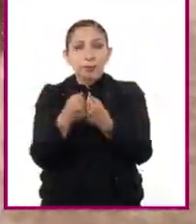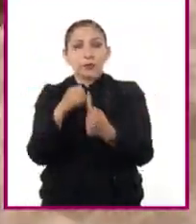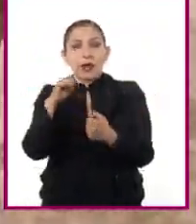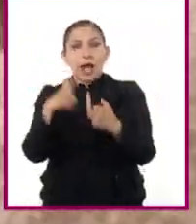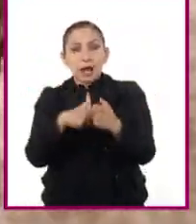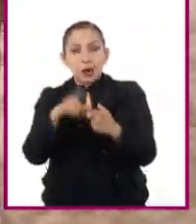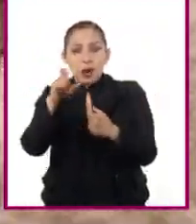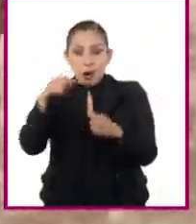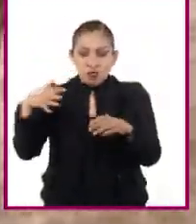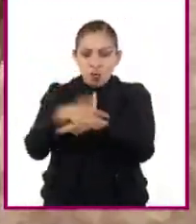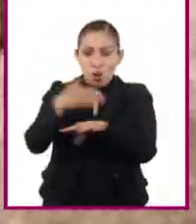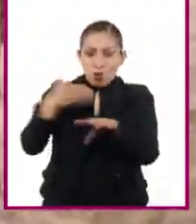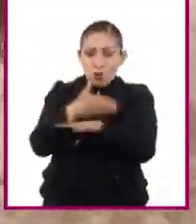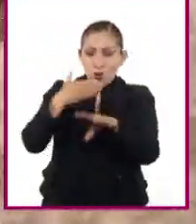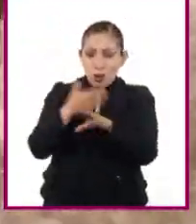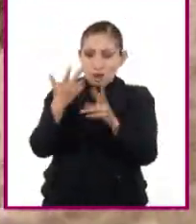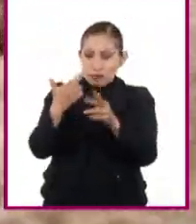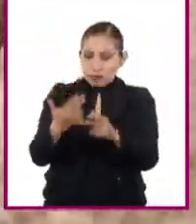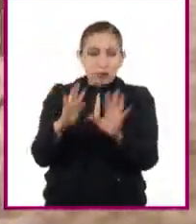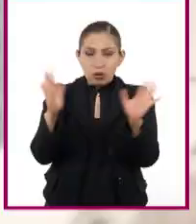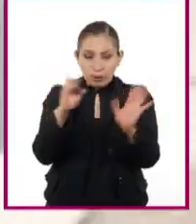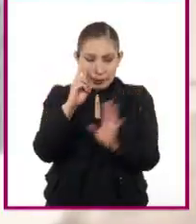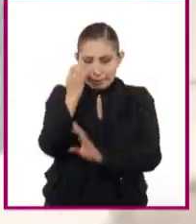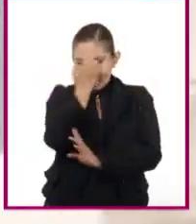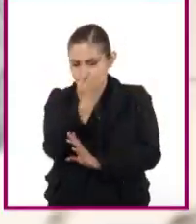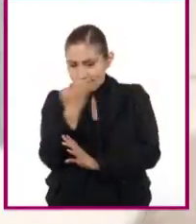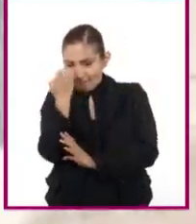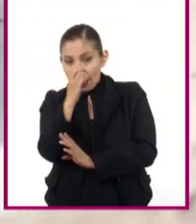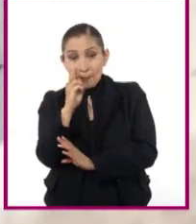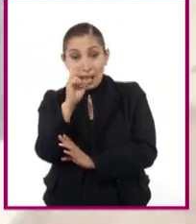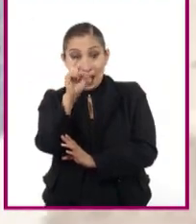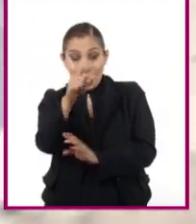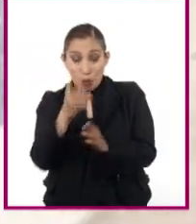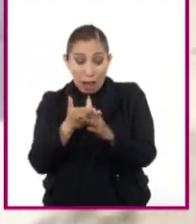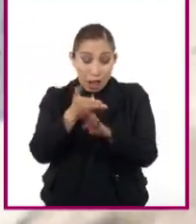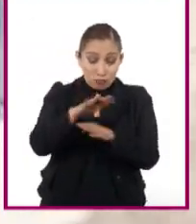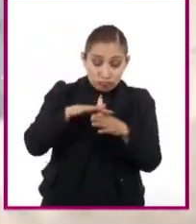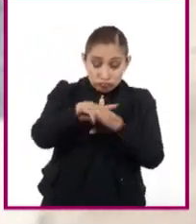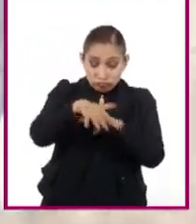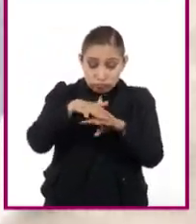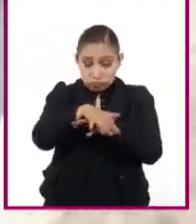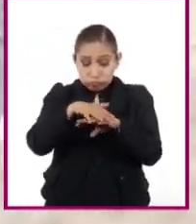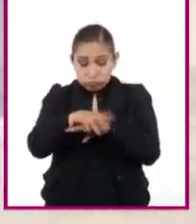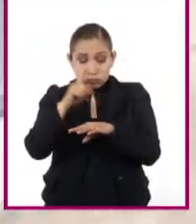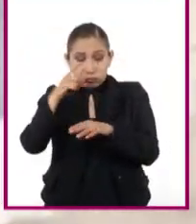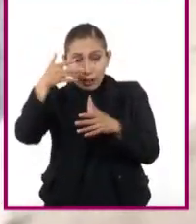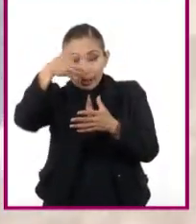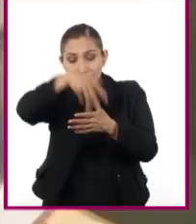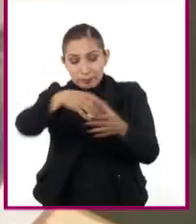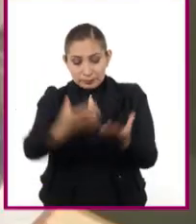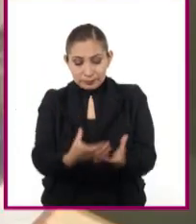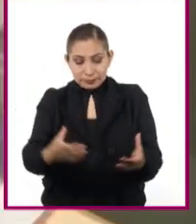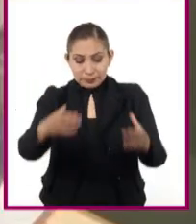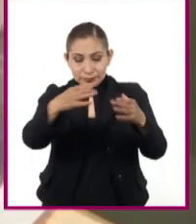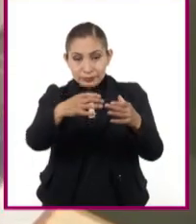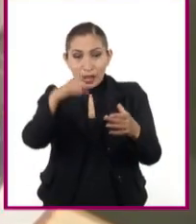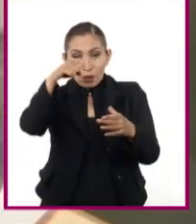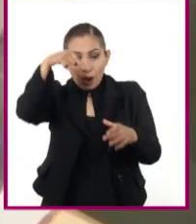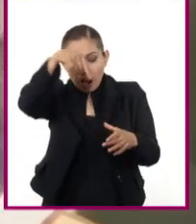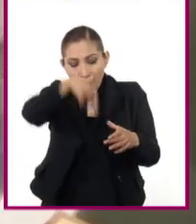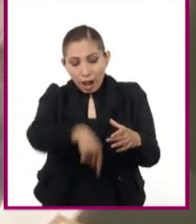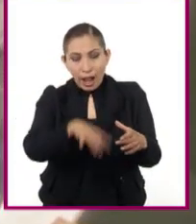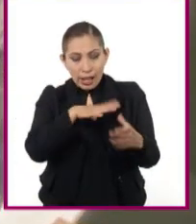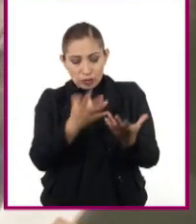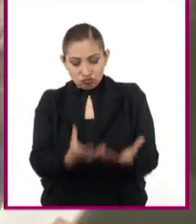alguno de los elementos. La otra es que logremos que el flujo que está cayendo entre al tanque. Aguas abajo